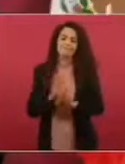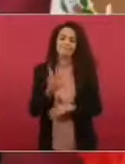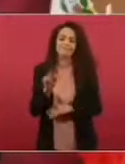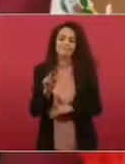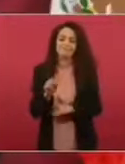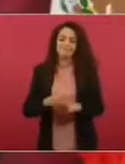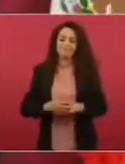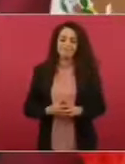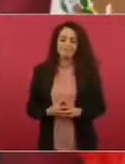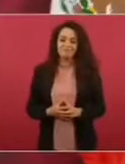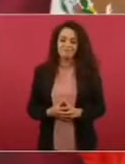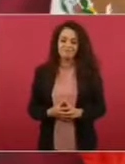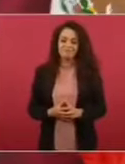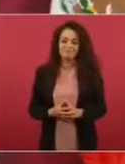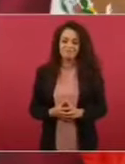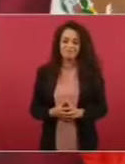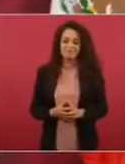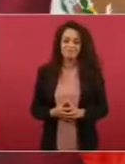este es el